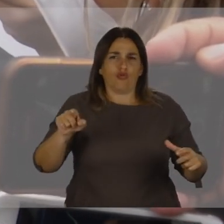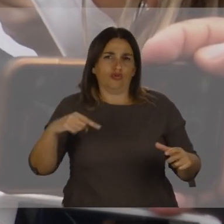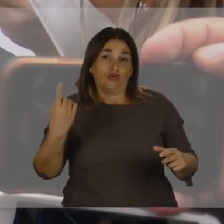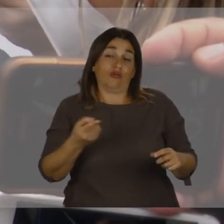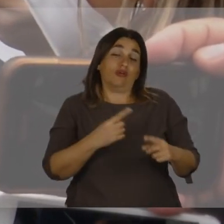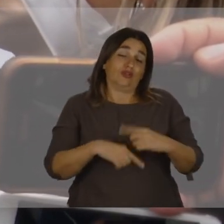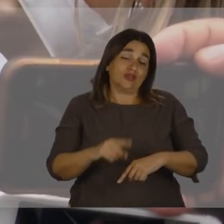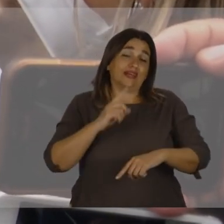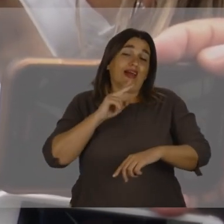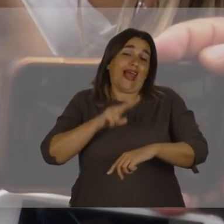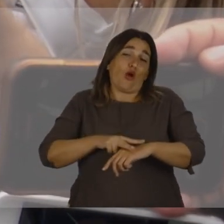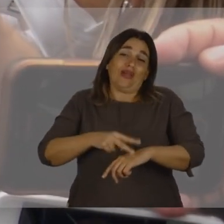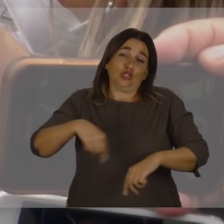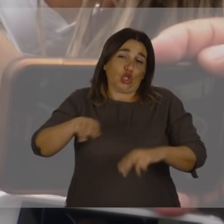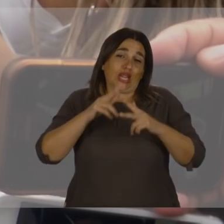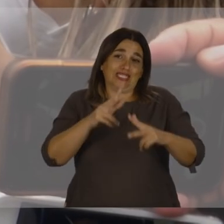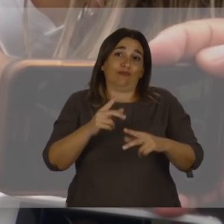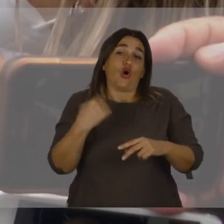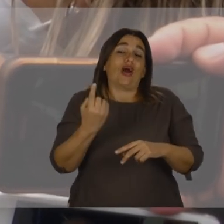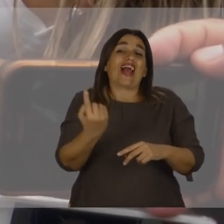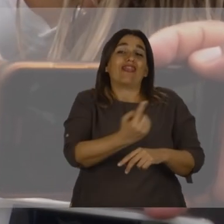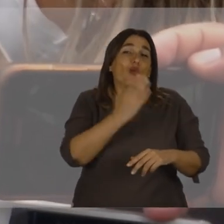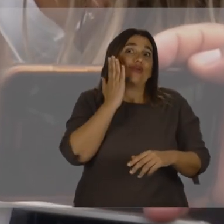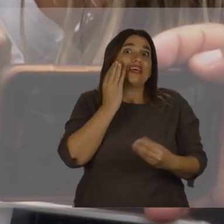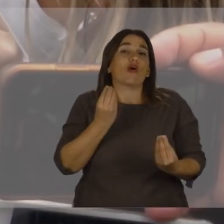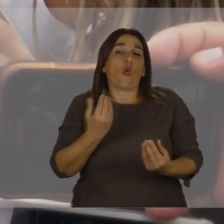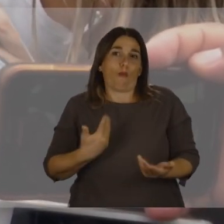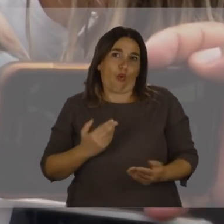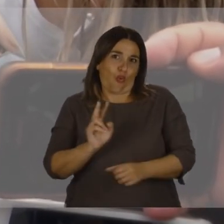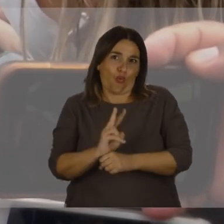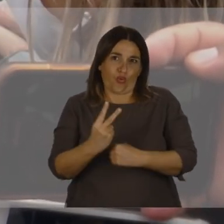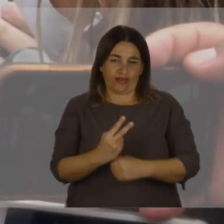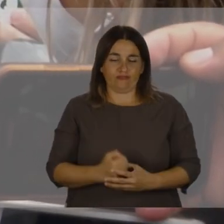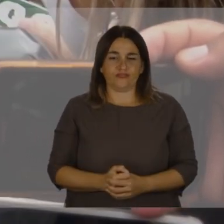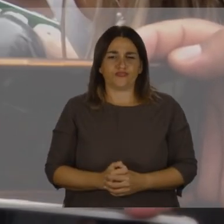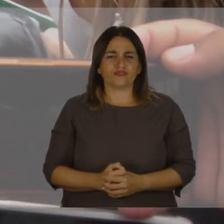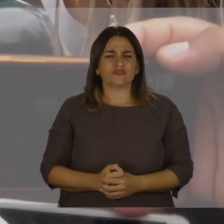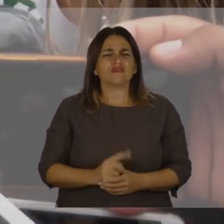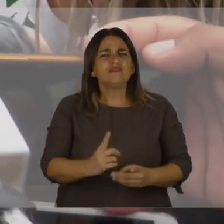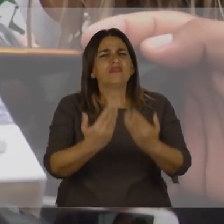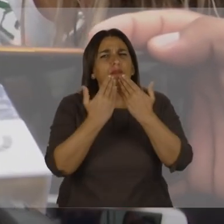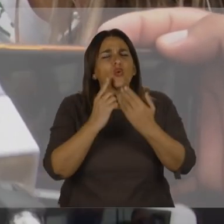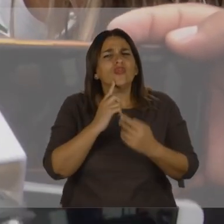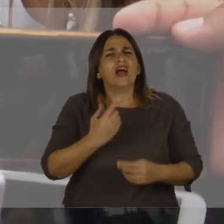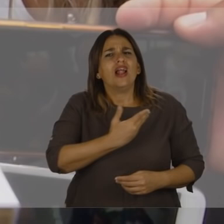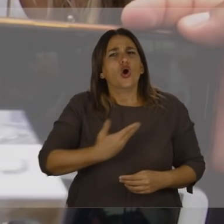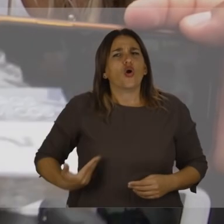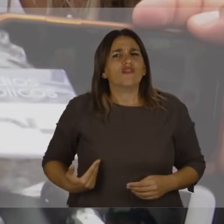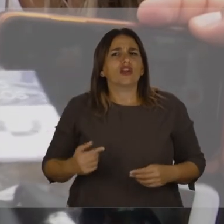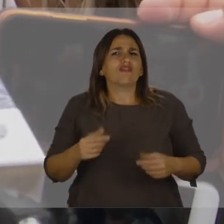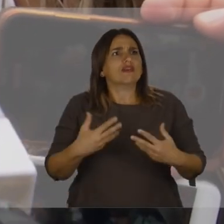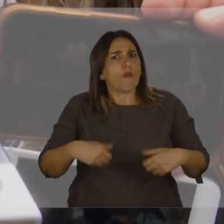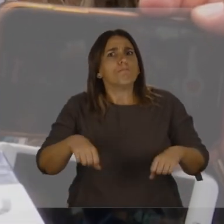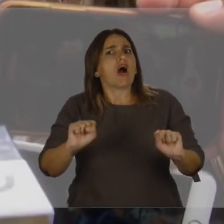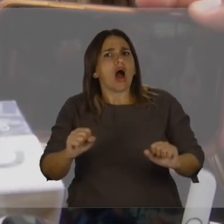guardia de las recomendaciones, ahí nos complicamos. En estos 15 días los números no ceden, el gobierno